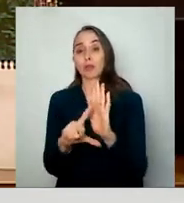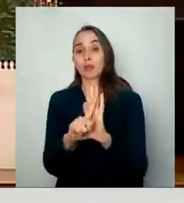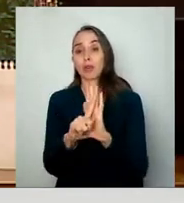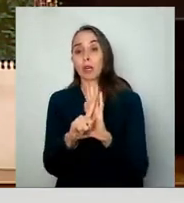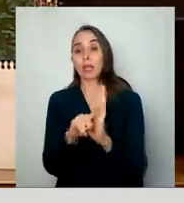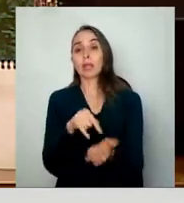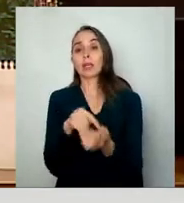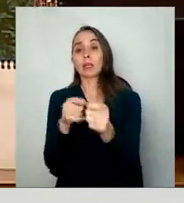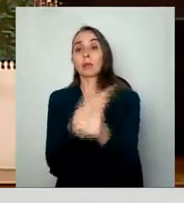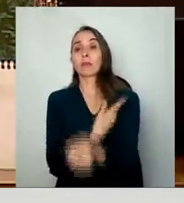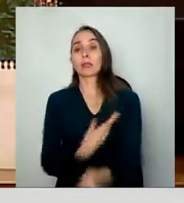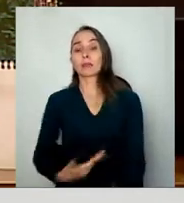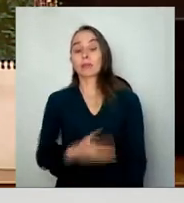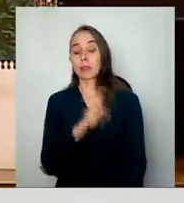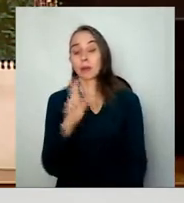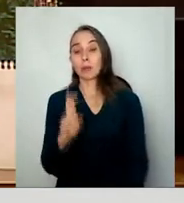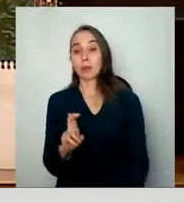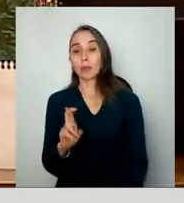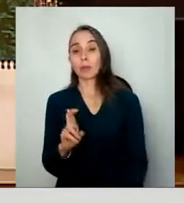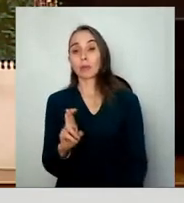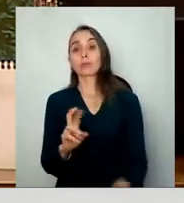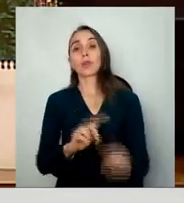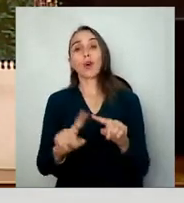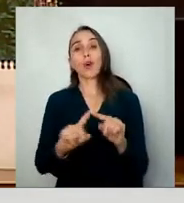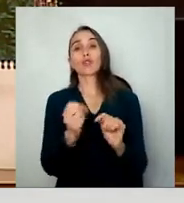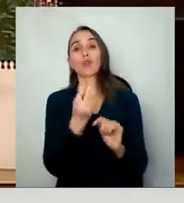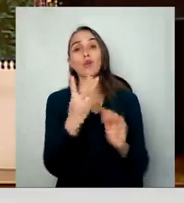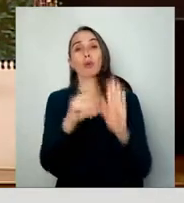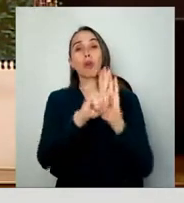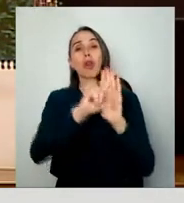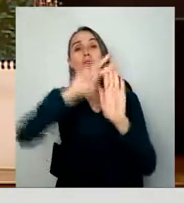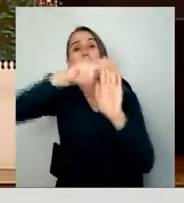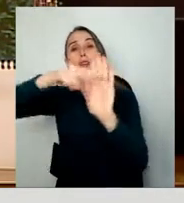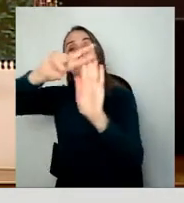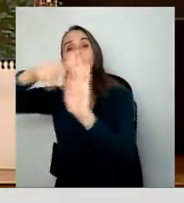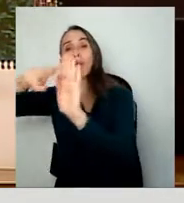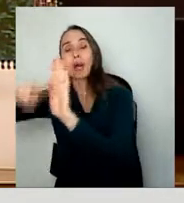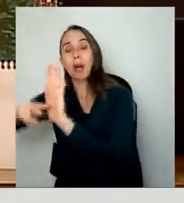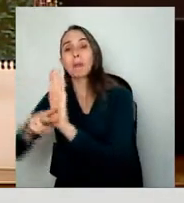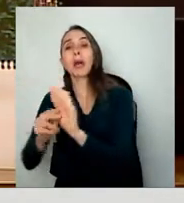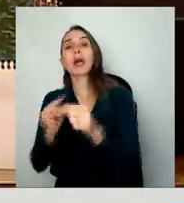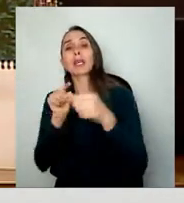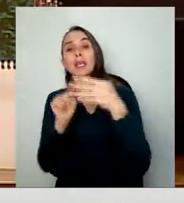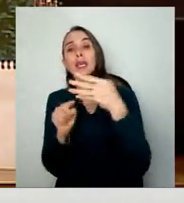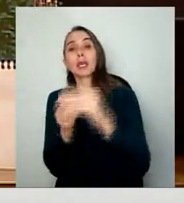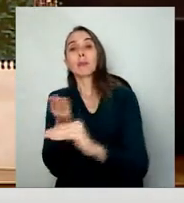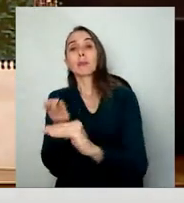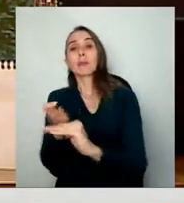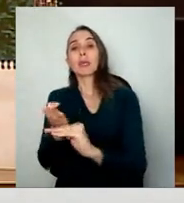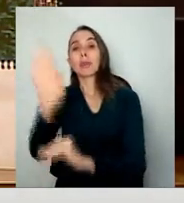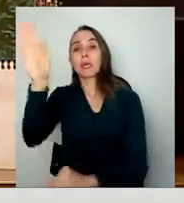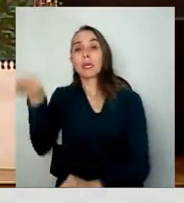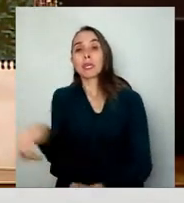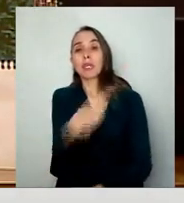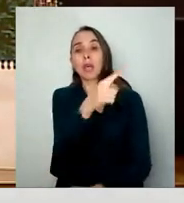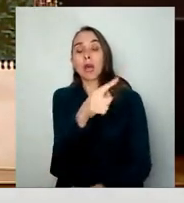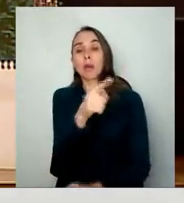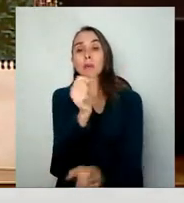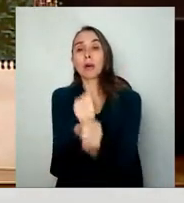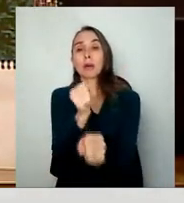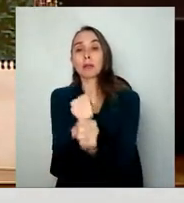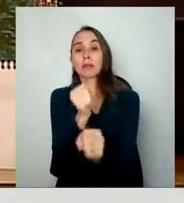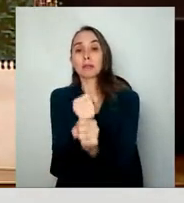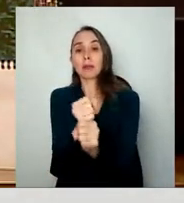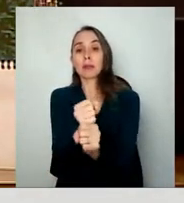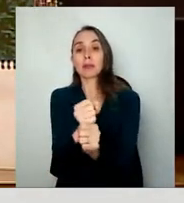modifica diversos cuerpos legales en materia de requisito para ser llamado a servicio en carabineros de chile